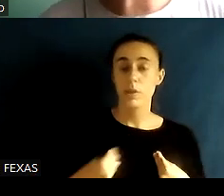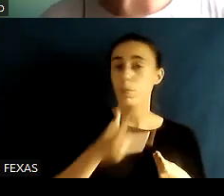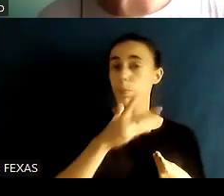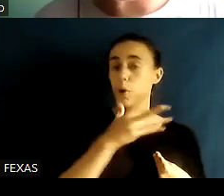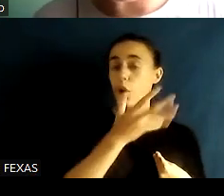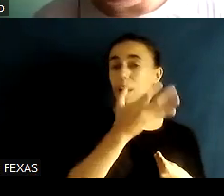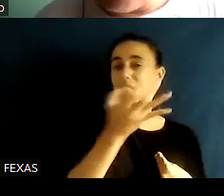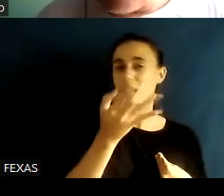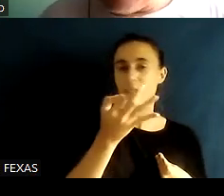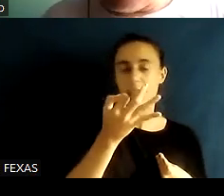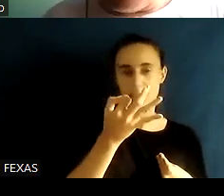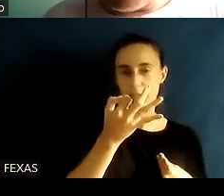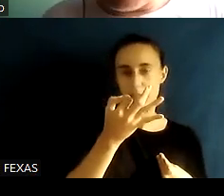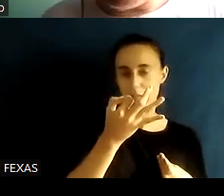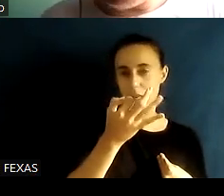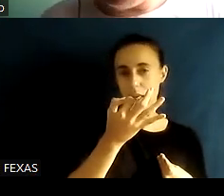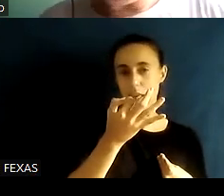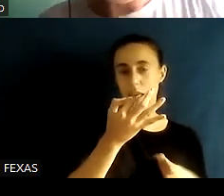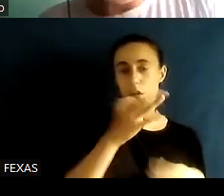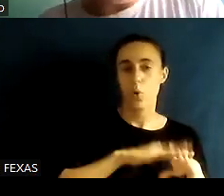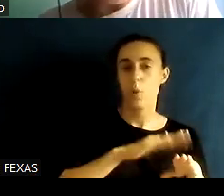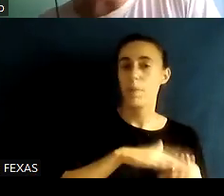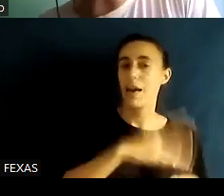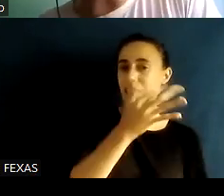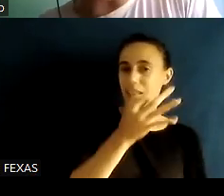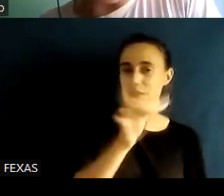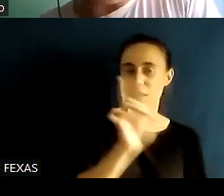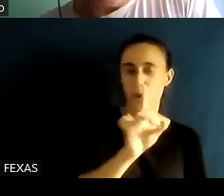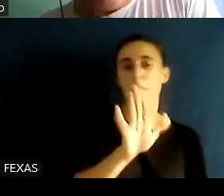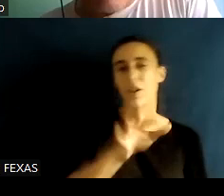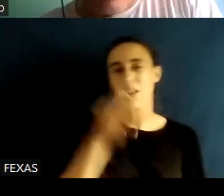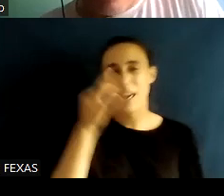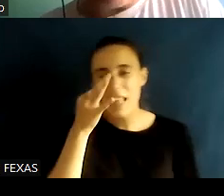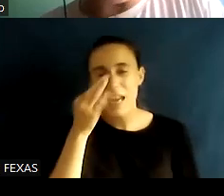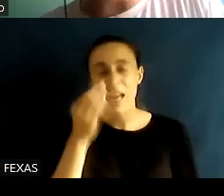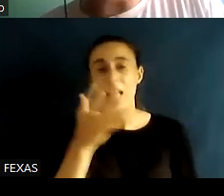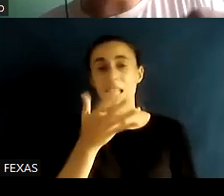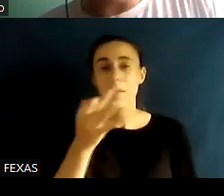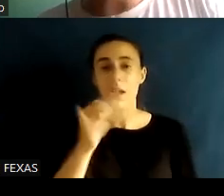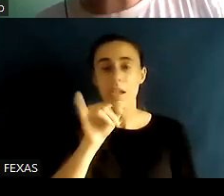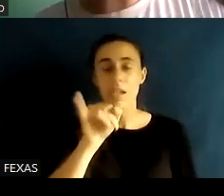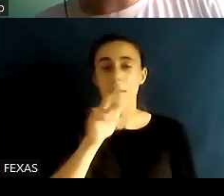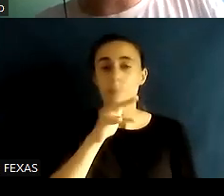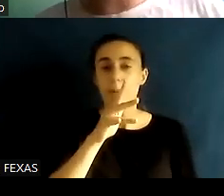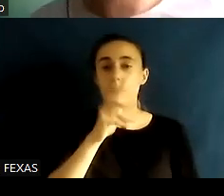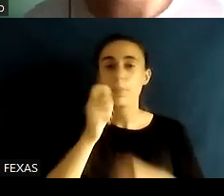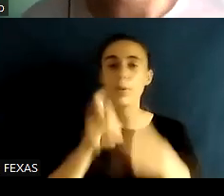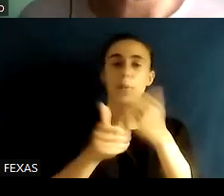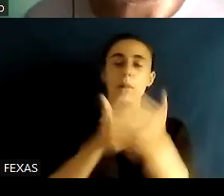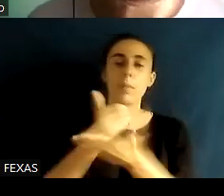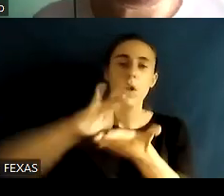pero sí está presente en un déficit de ácido fólico porque se acaba agotando más en